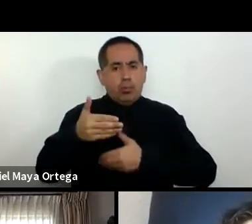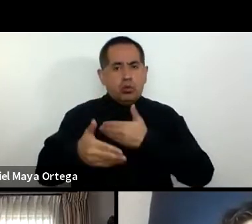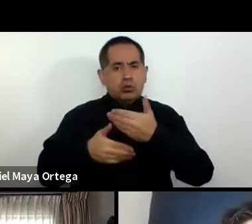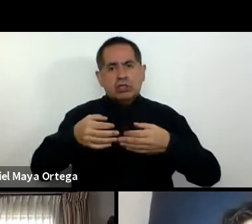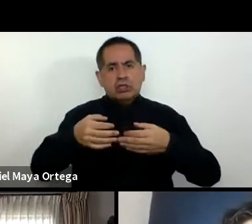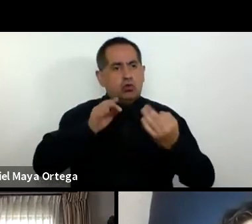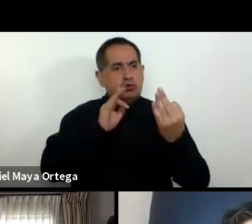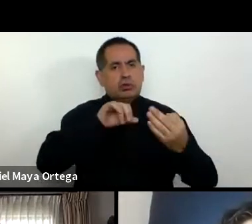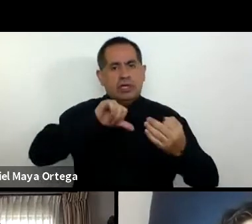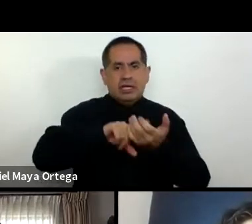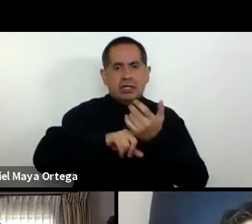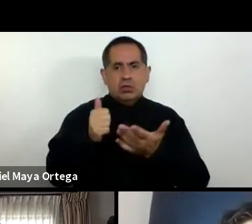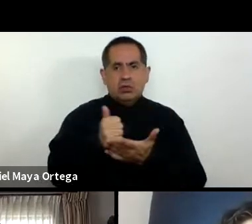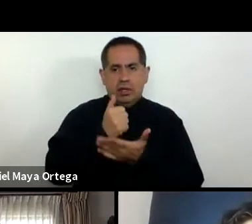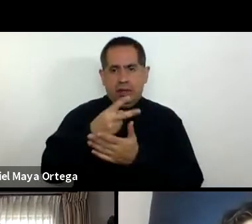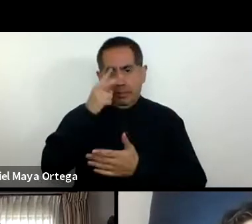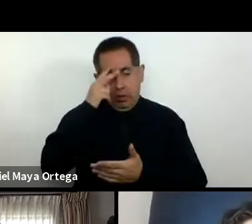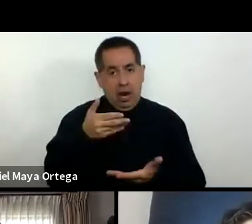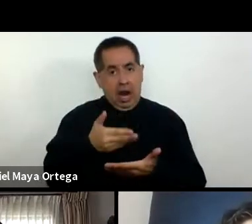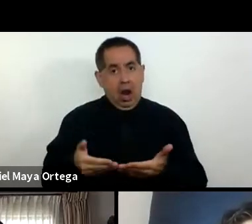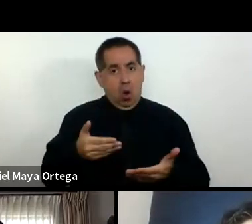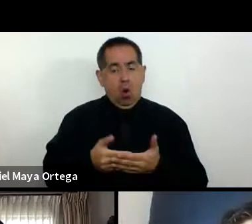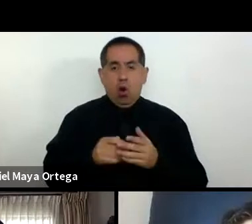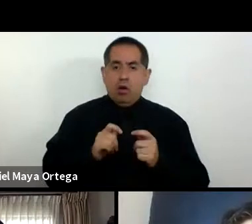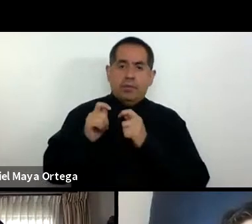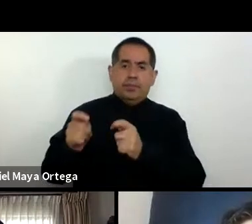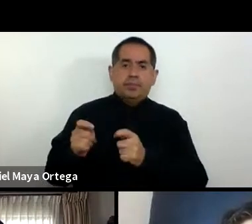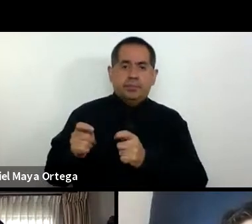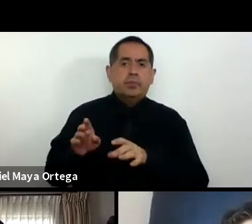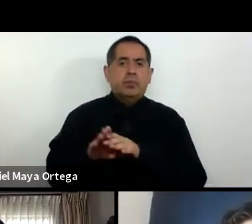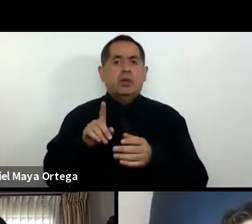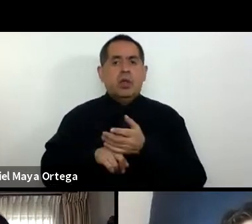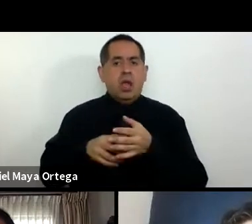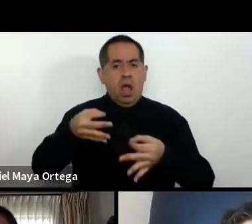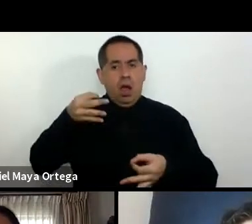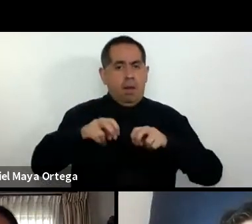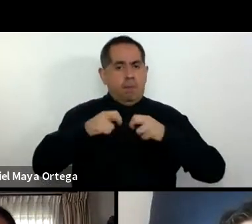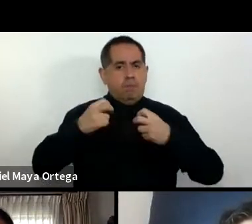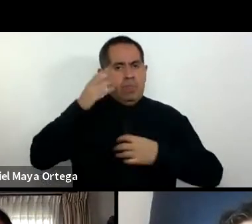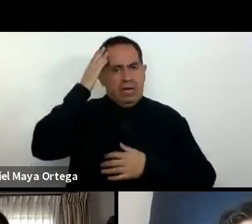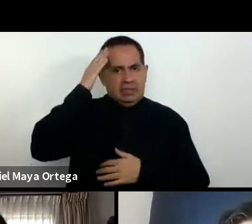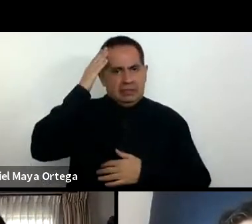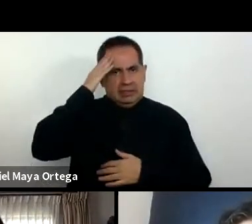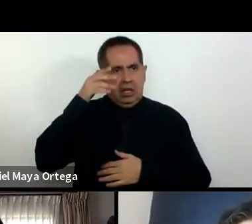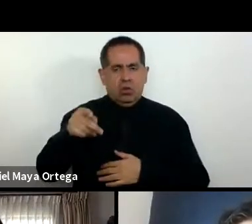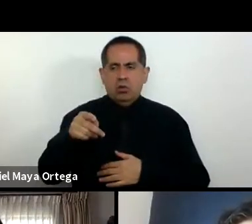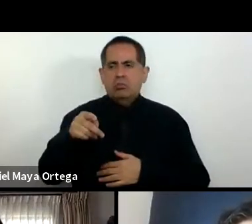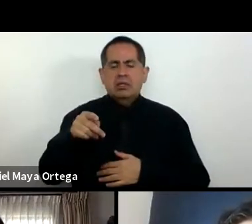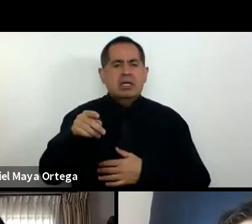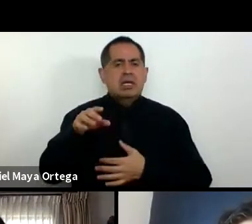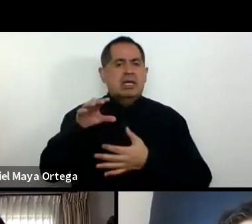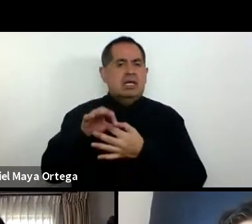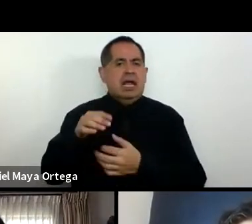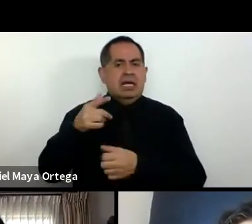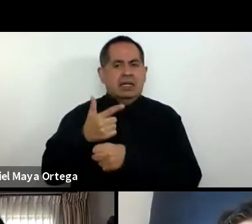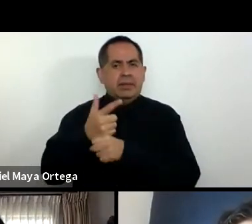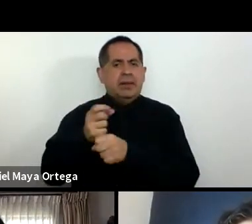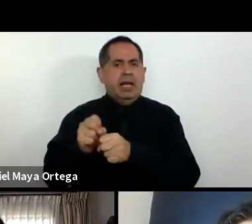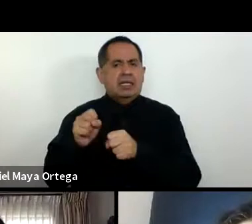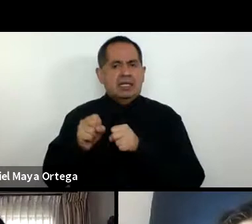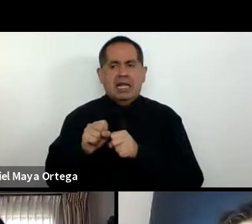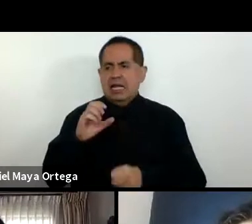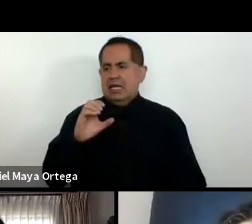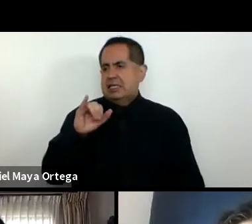de México y actualmente se desempeña como magistrado por Ministerio de Ley de la 7ª Sala